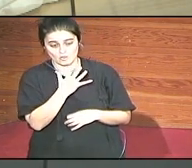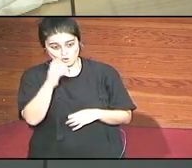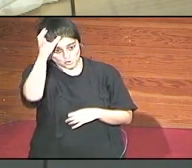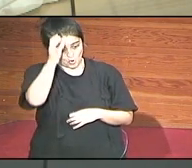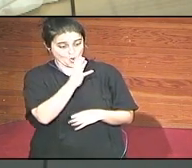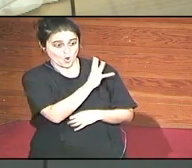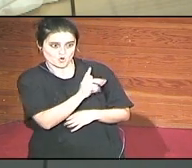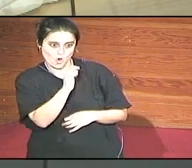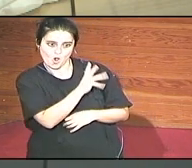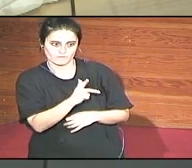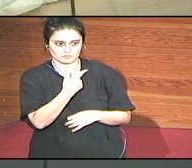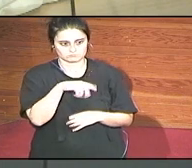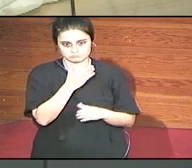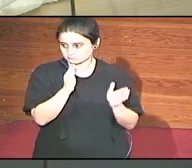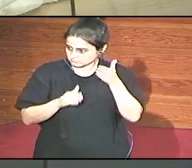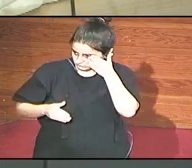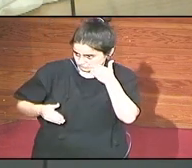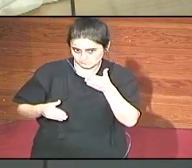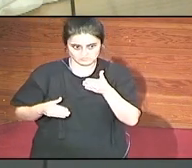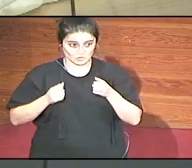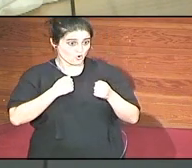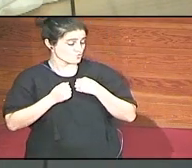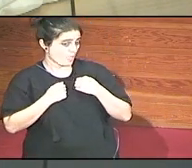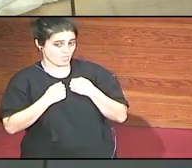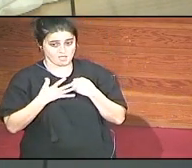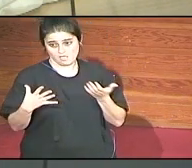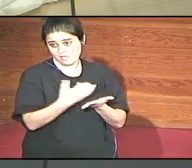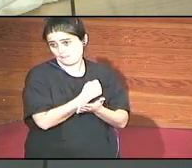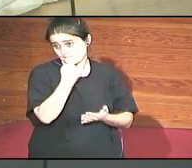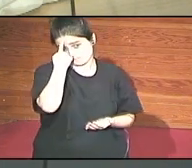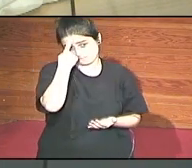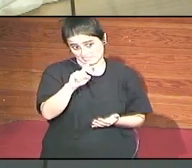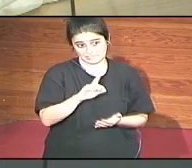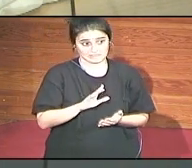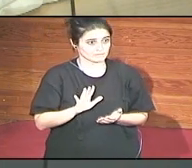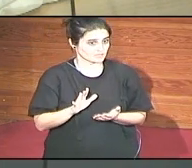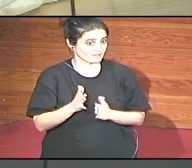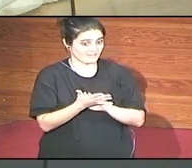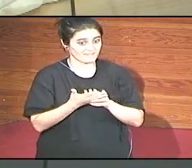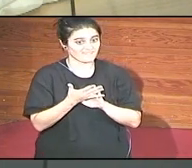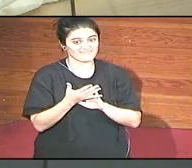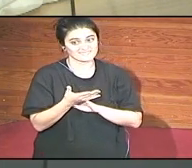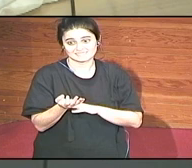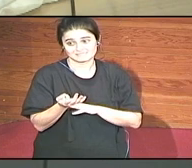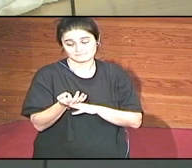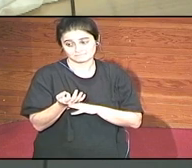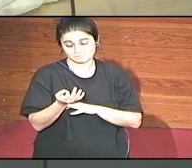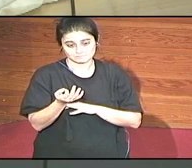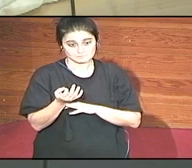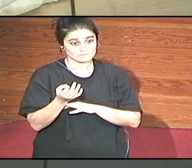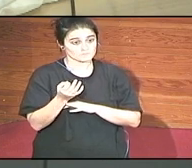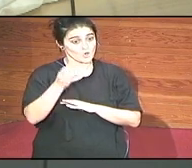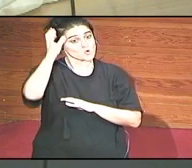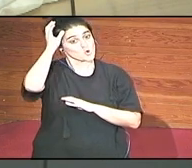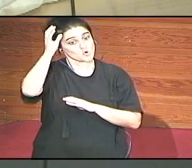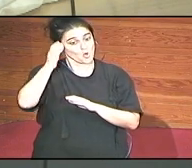ruanda que es un secreto a voces pero ruanda lo que hace es se mete en territorio congolés y